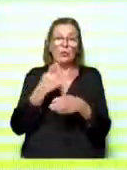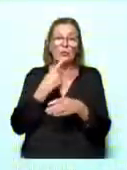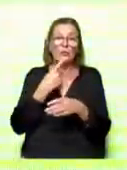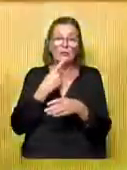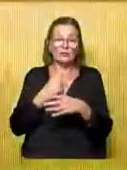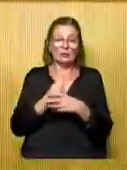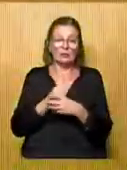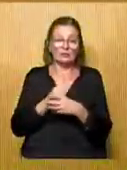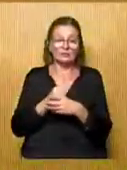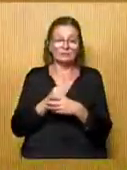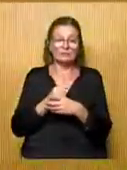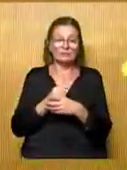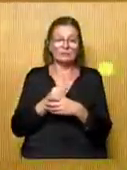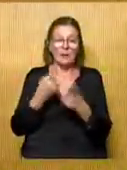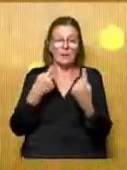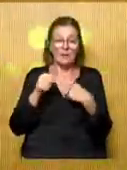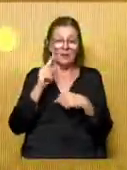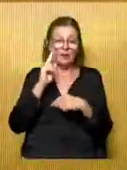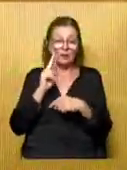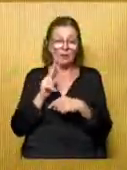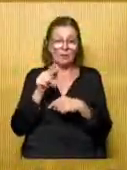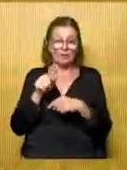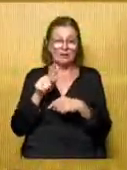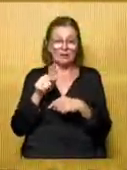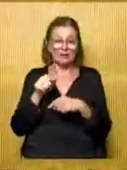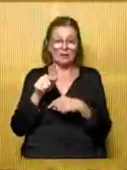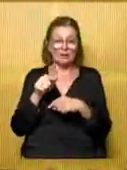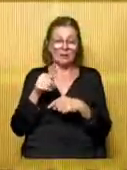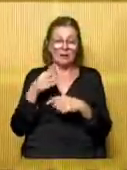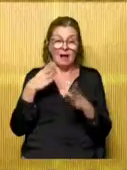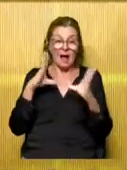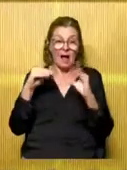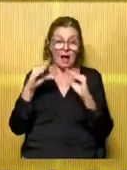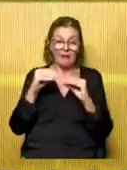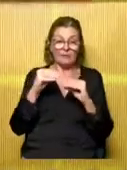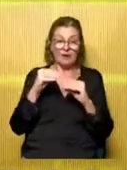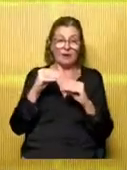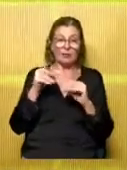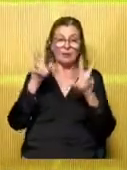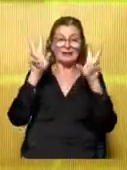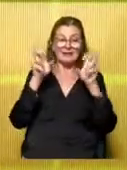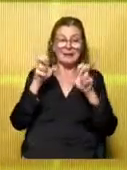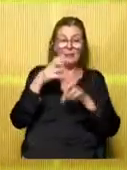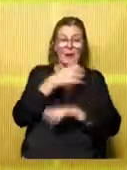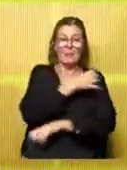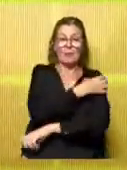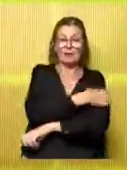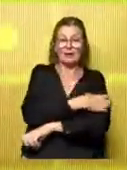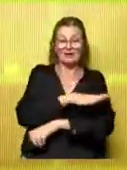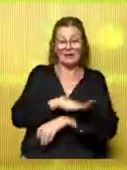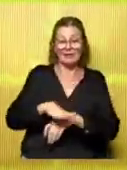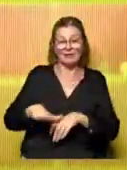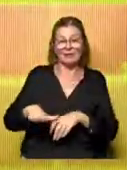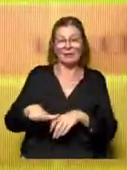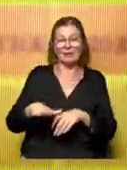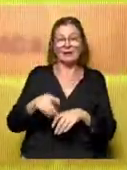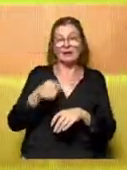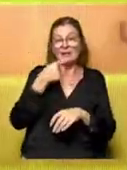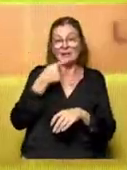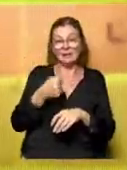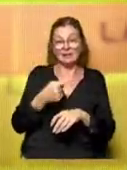en los restantes partidos. Pero vemos que de esas intervenciones que hablan sobre pobreza infantil, que pudimos recuperar, el que instala,